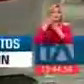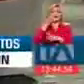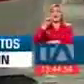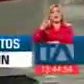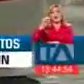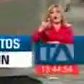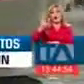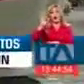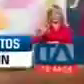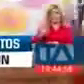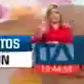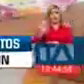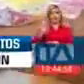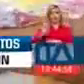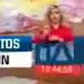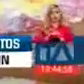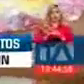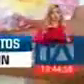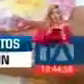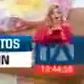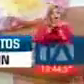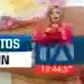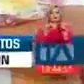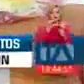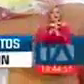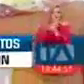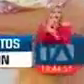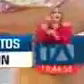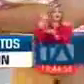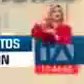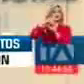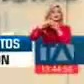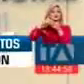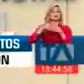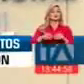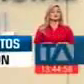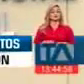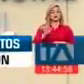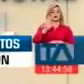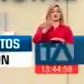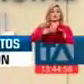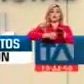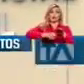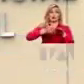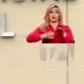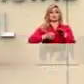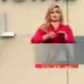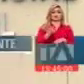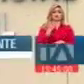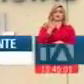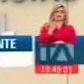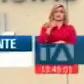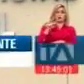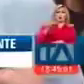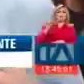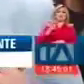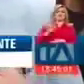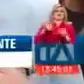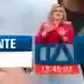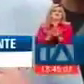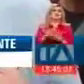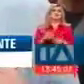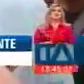reflejaría movimientos financieros inusuales por cerca de $1 millón. Su abogado no niega la cifra, más bien la justifica. A